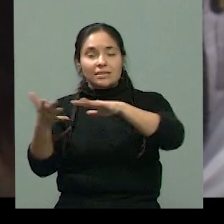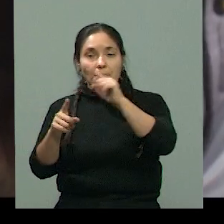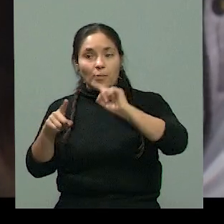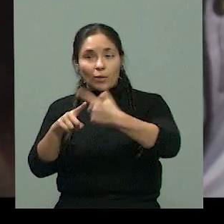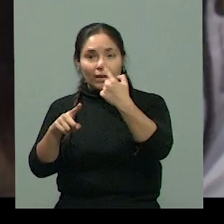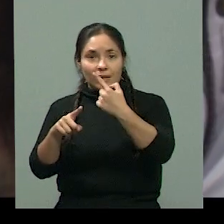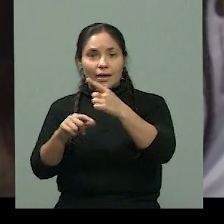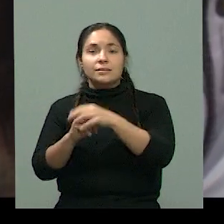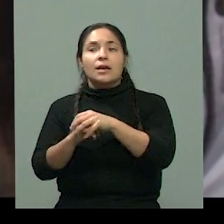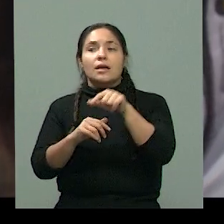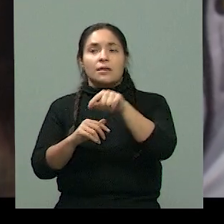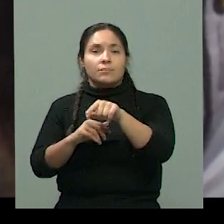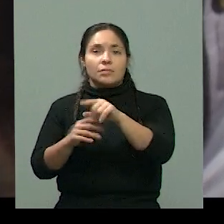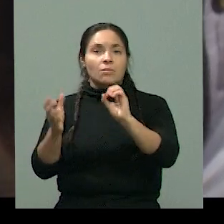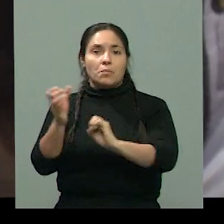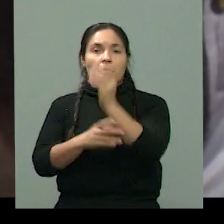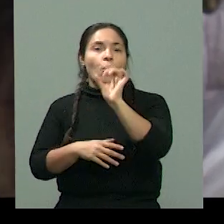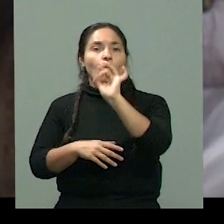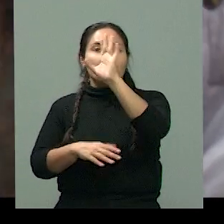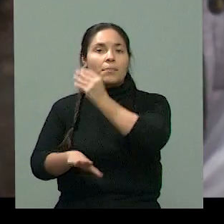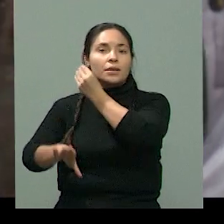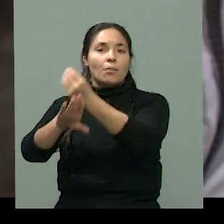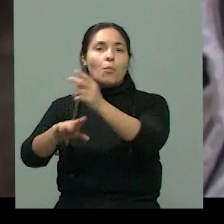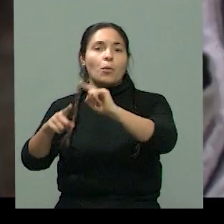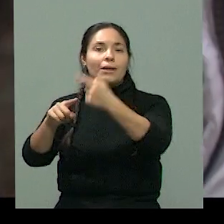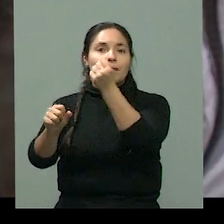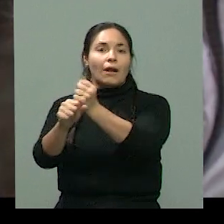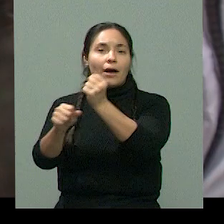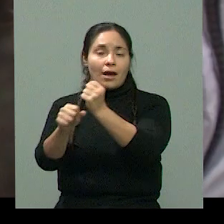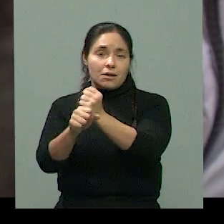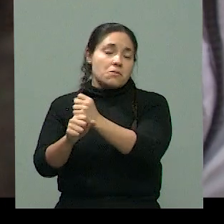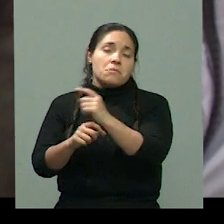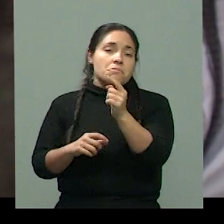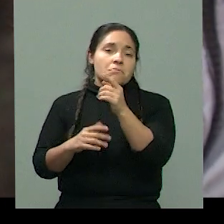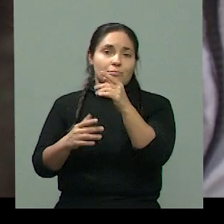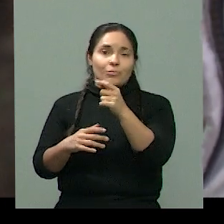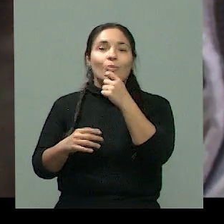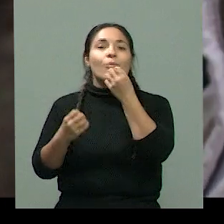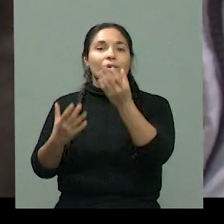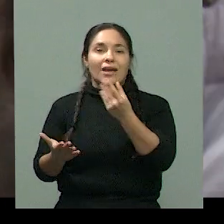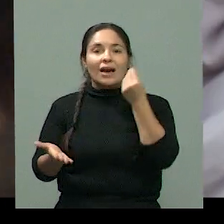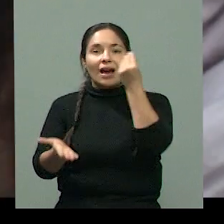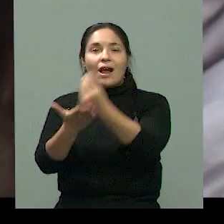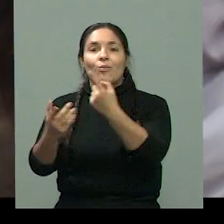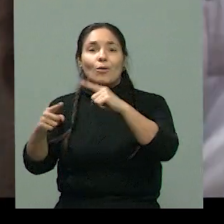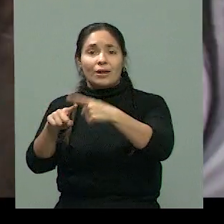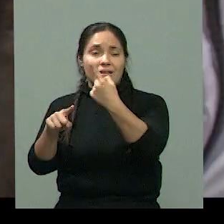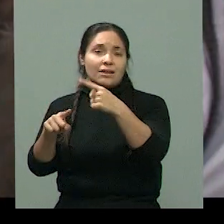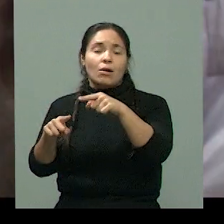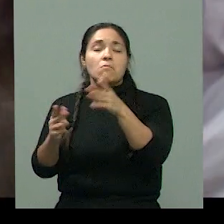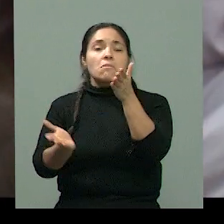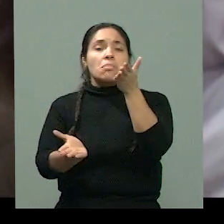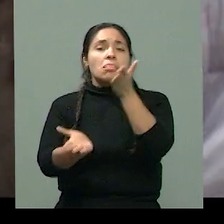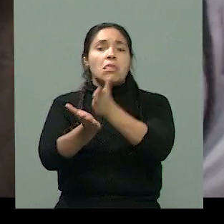carrera creada para ocupar un cargo político, porque los cargos políticos, claro, en nuestro régimen, en nuestra Argentina, es un derecho de